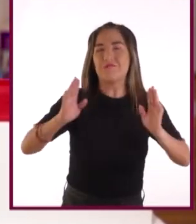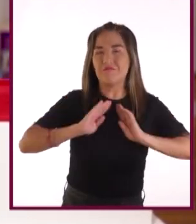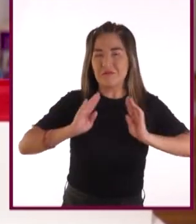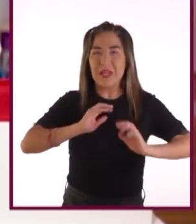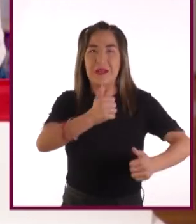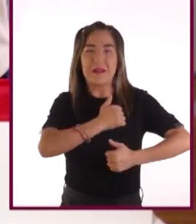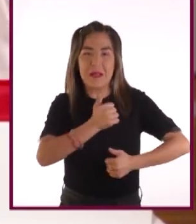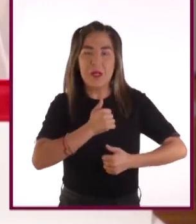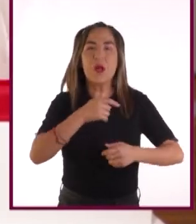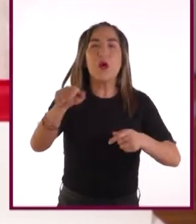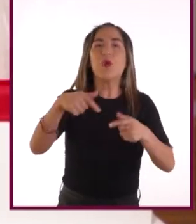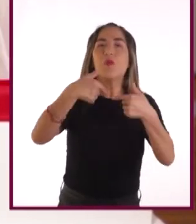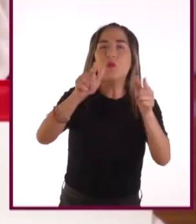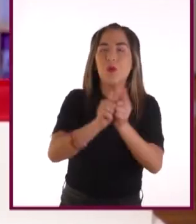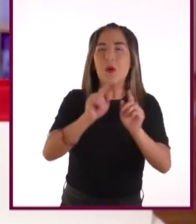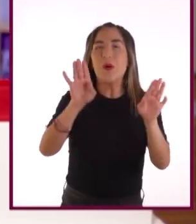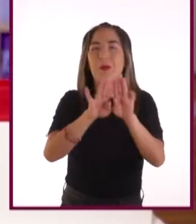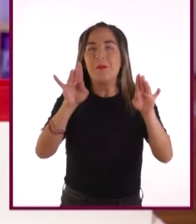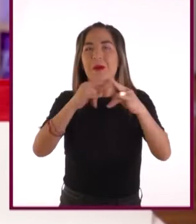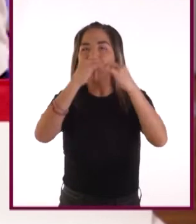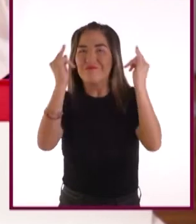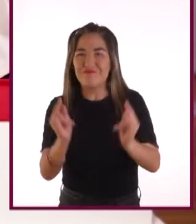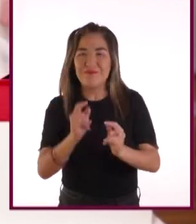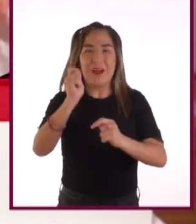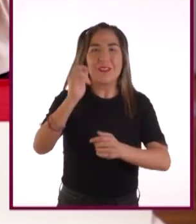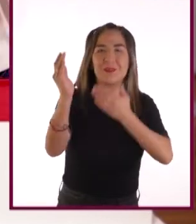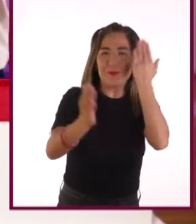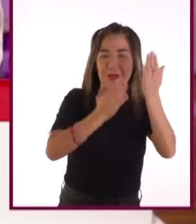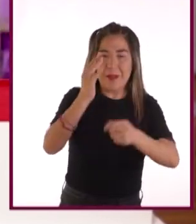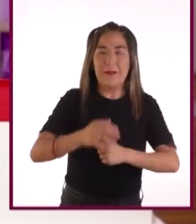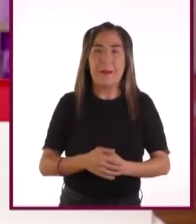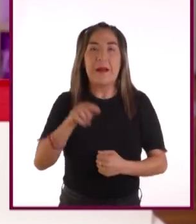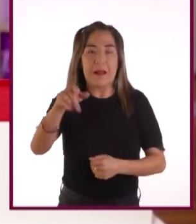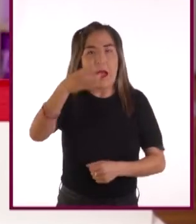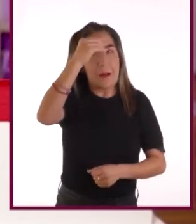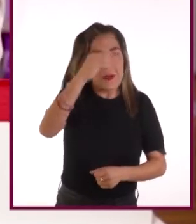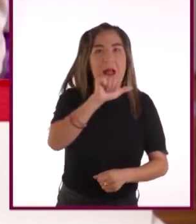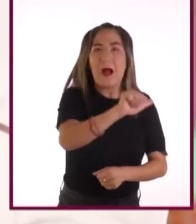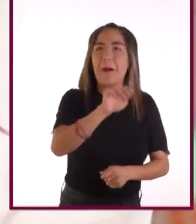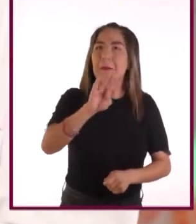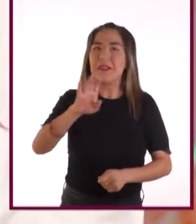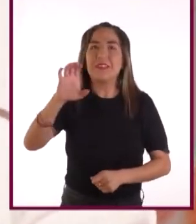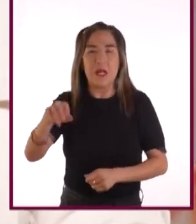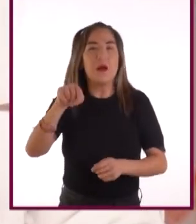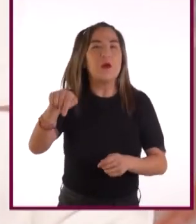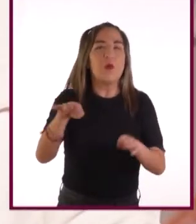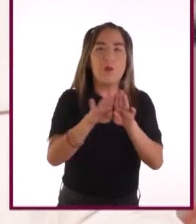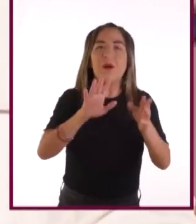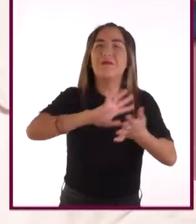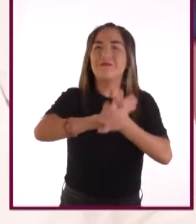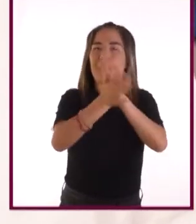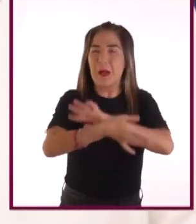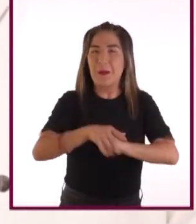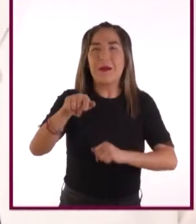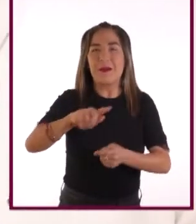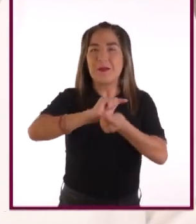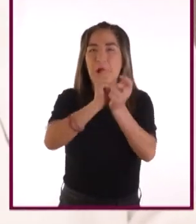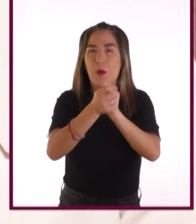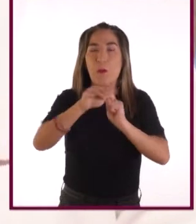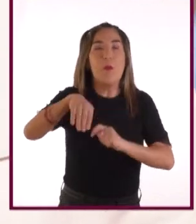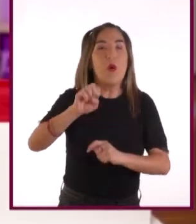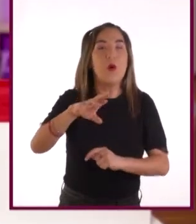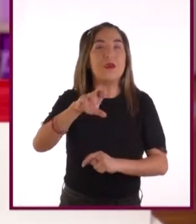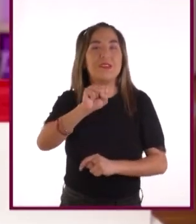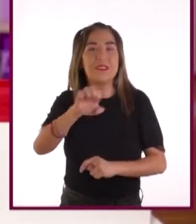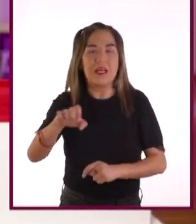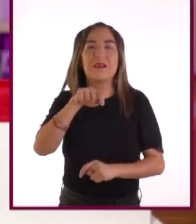scouts. Es súper importante aprenderse el alfabeto Morse porque podría ser excesivamente útil en una situación muy